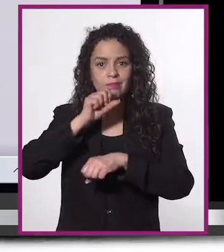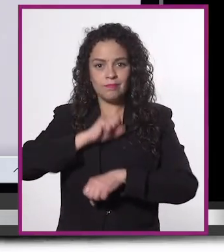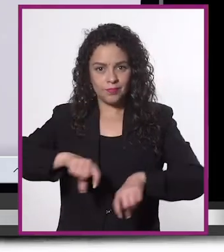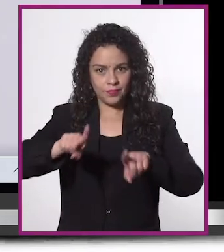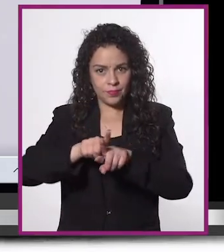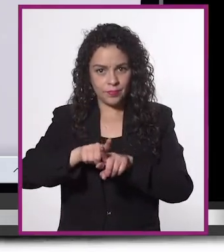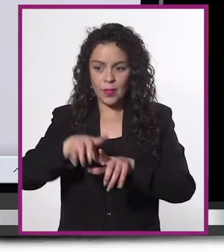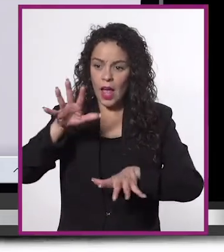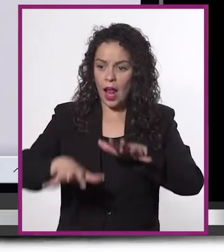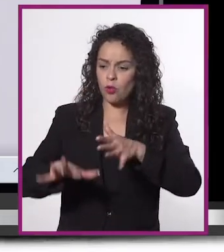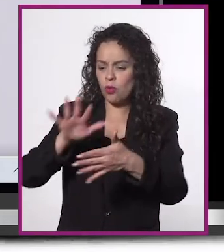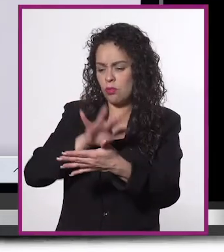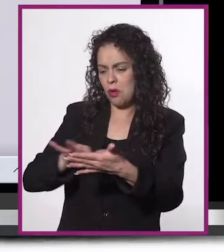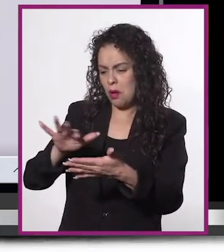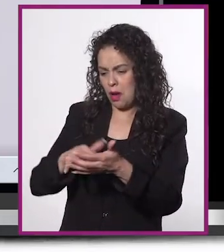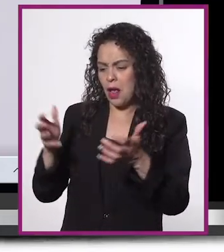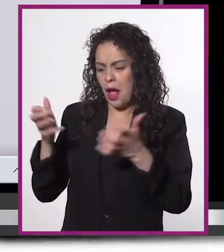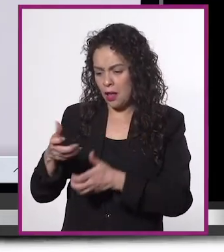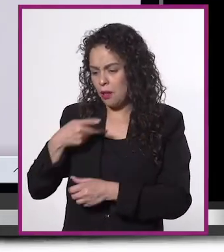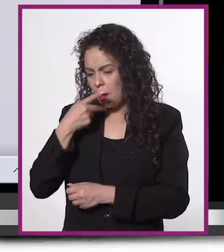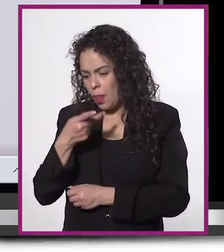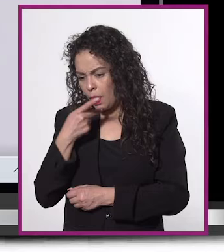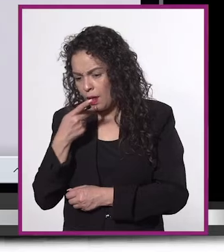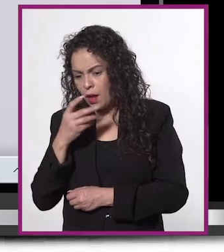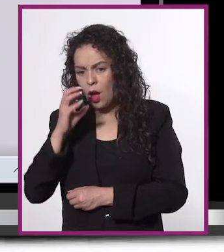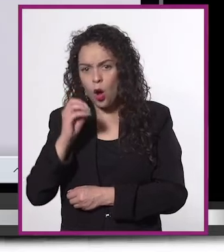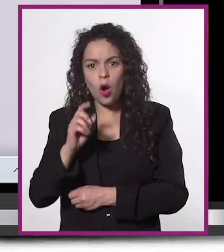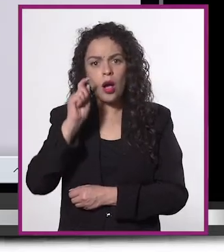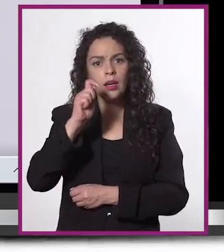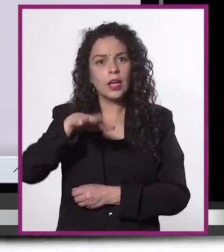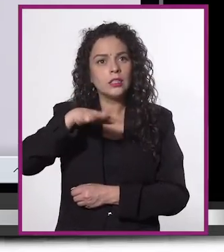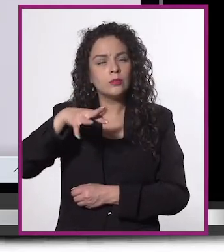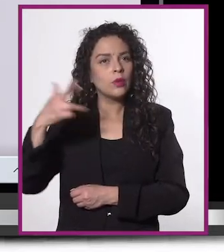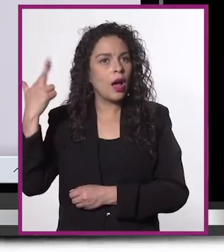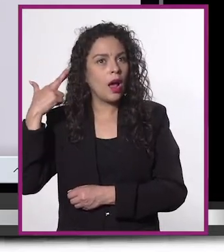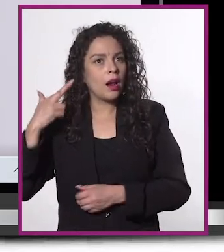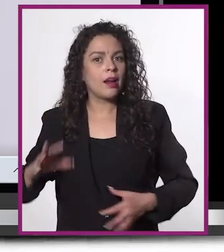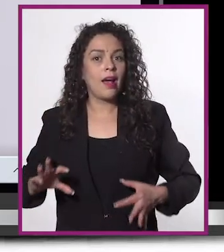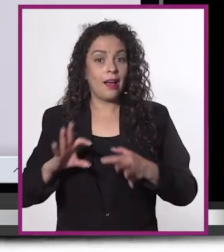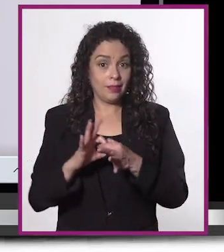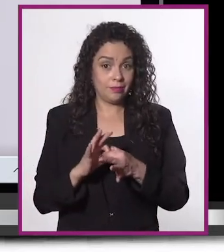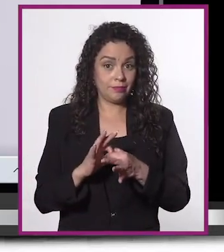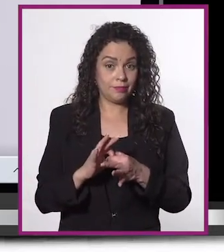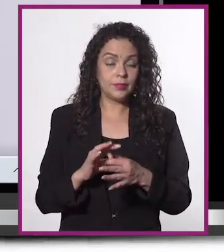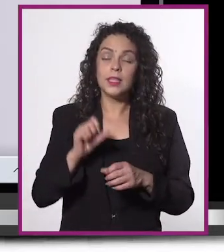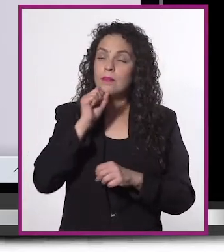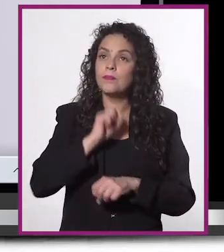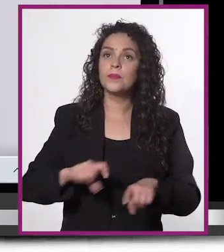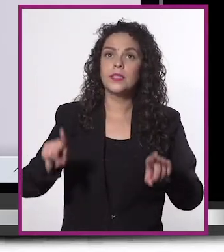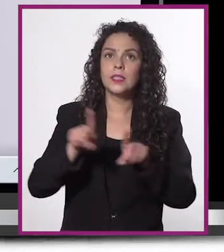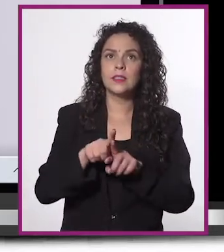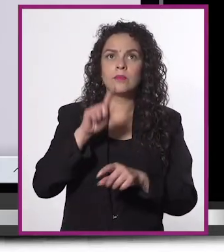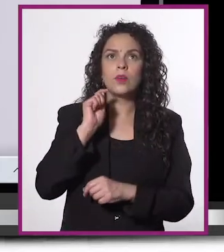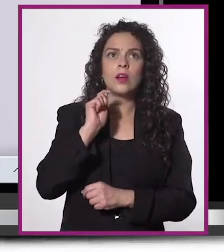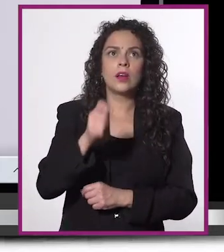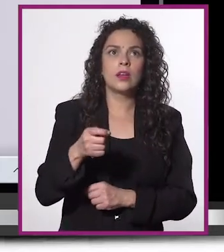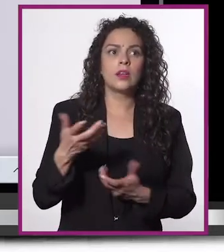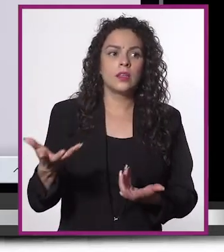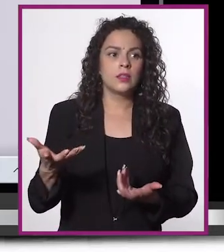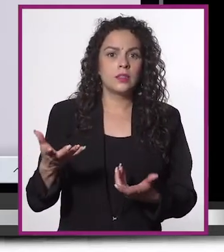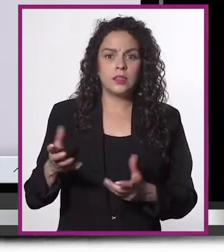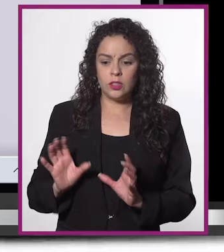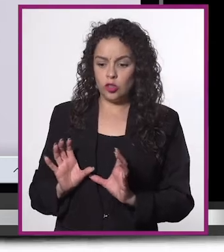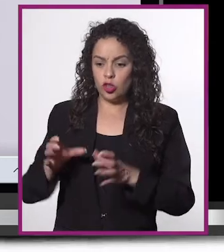leen, buscan objetos sonoros. También somos un colectivo de